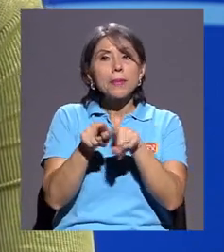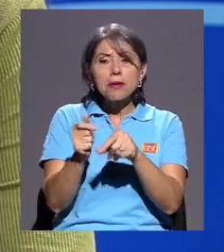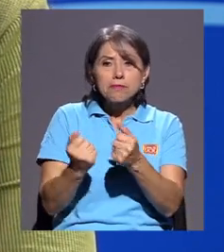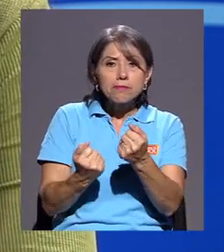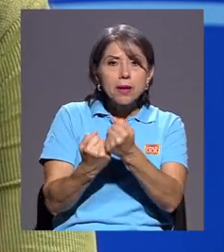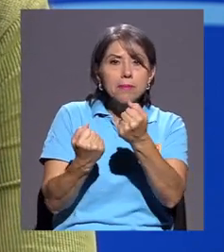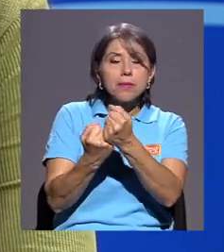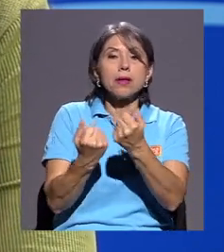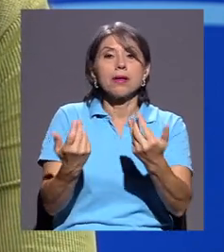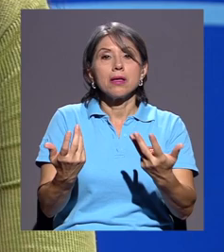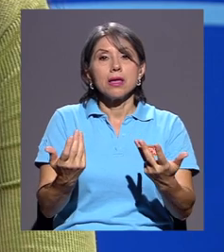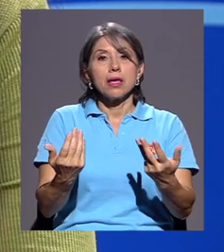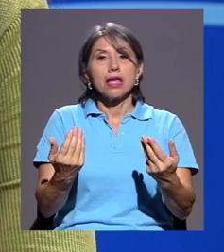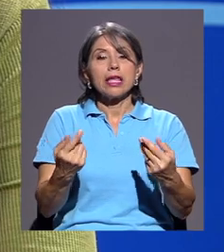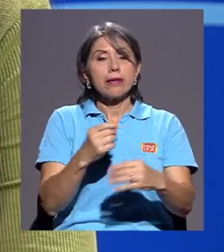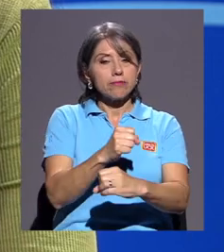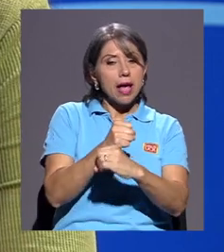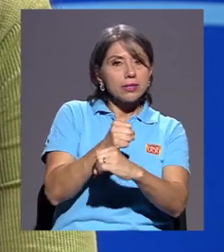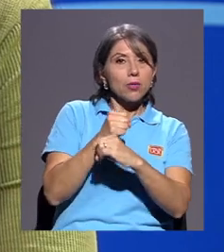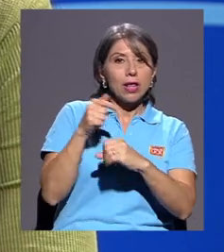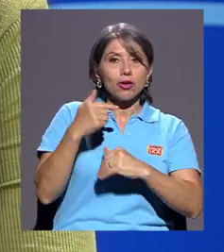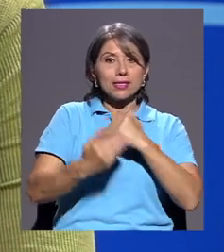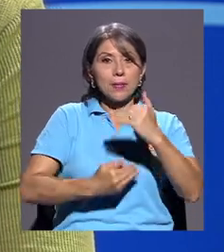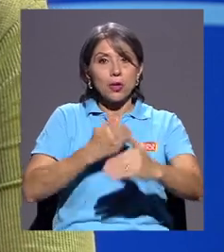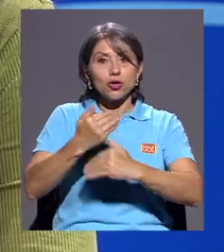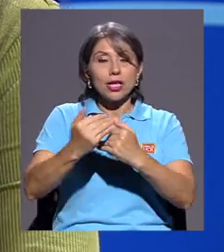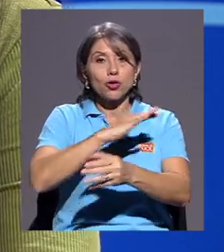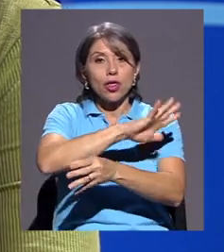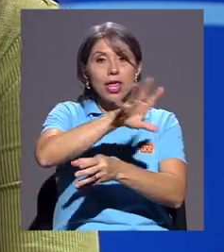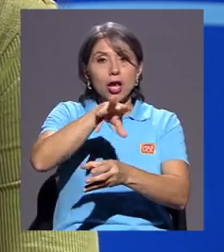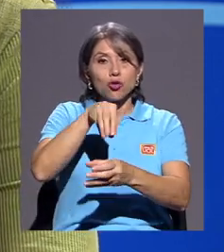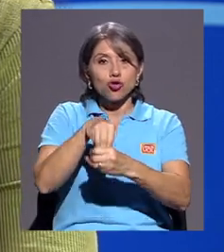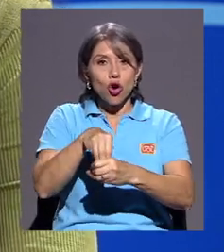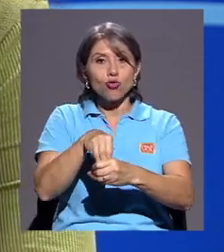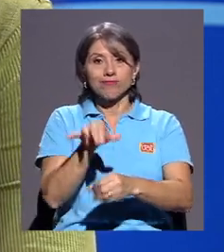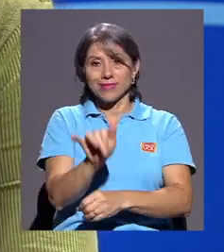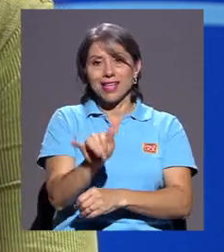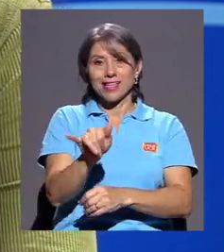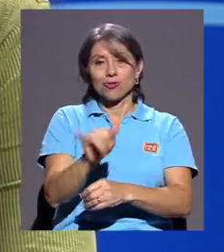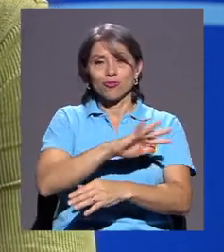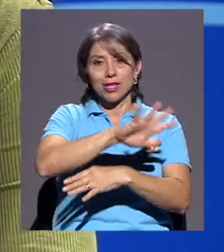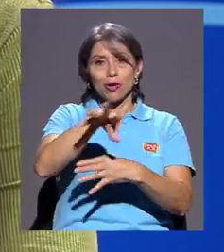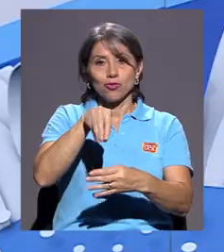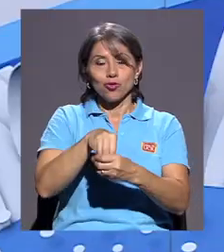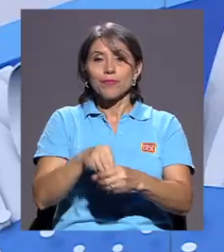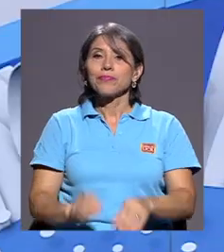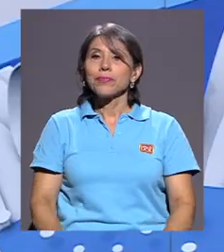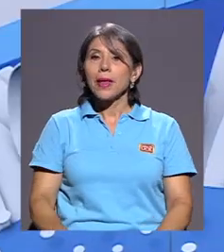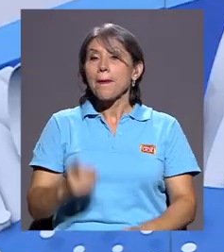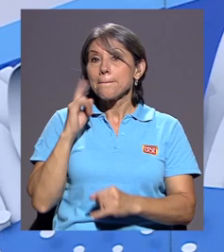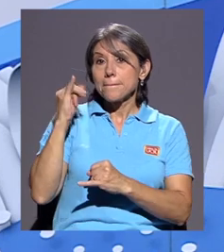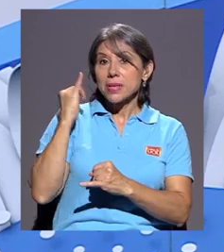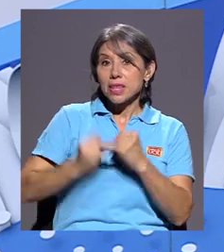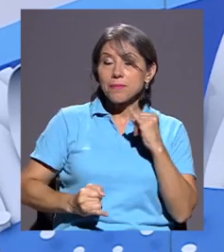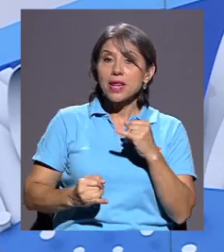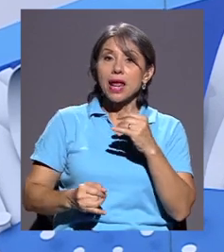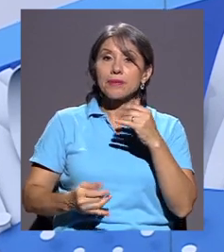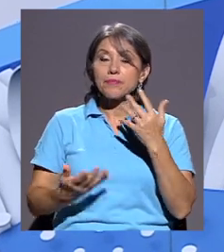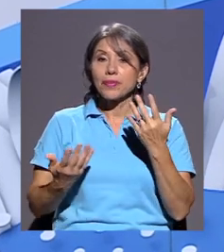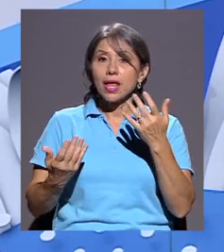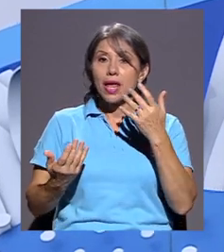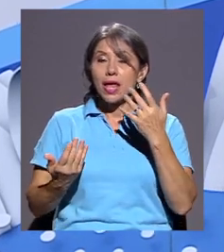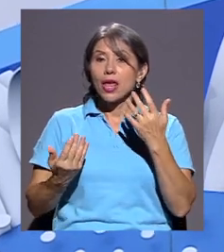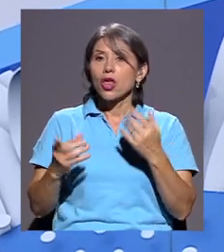aportando y asegurándose que este proceso de inclusión sea eso, un proceso de inclusión. Muy rápido, y para terminar,